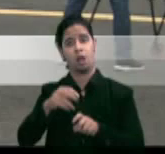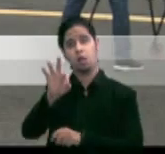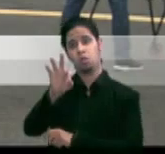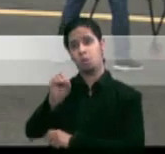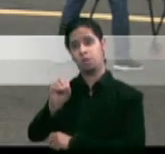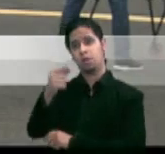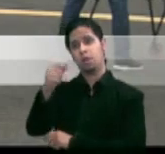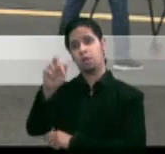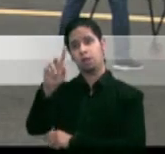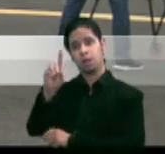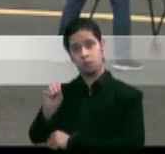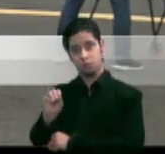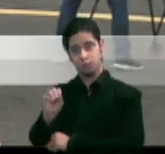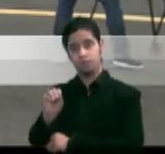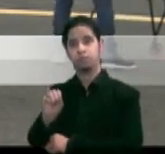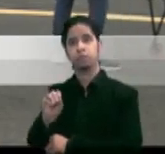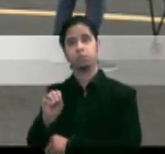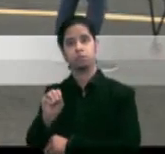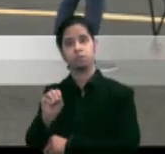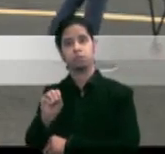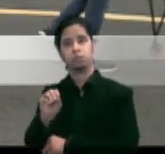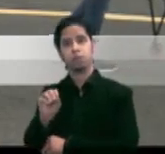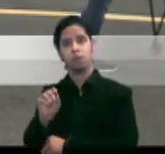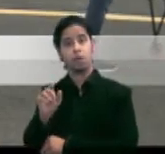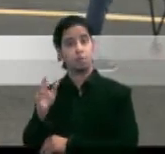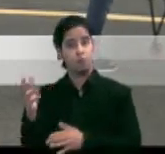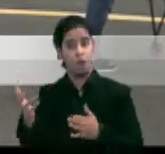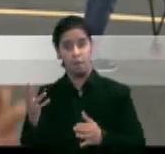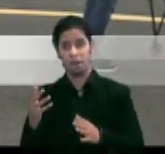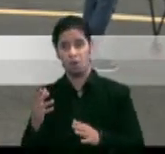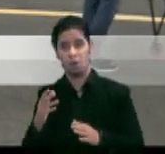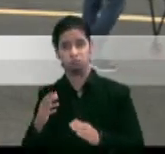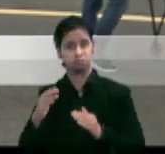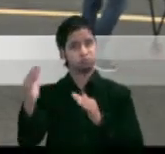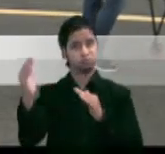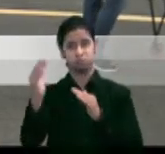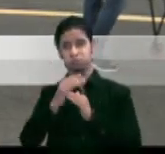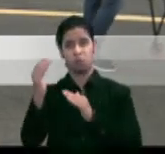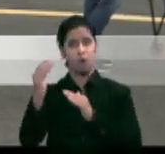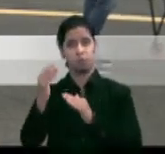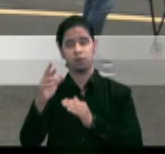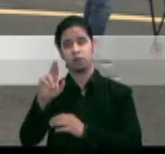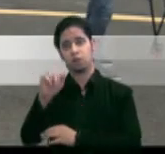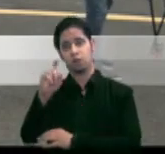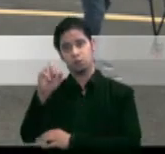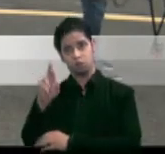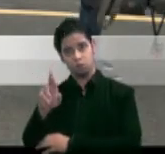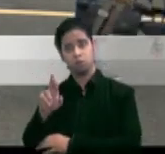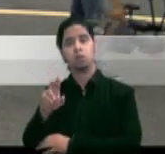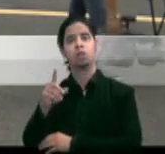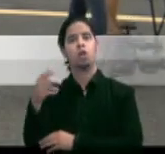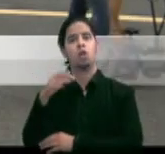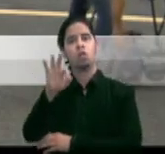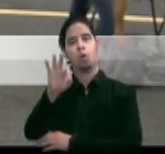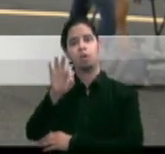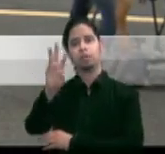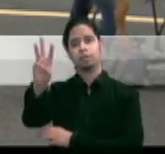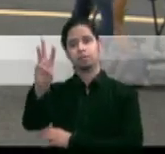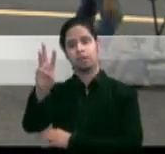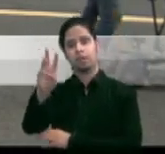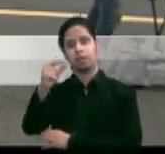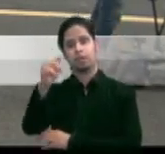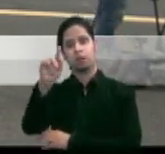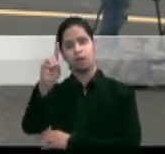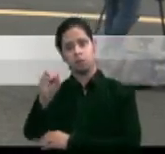las temperaturas, posiblemente desafiando el récord más alto de la historia de los 96 grados para el mes de